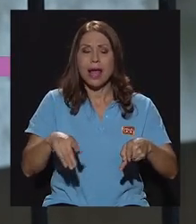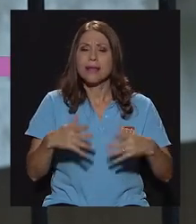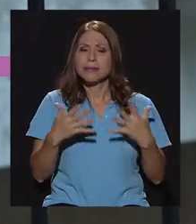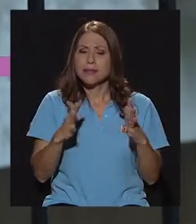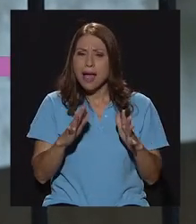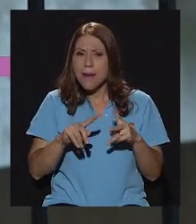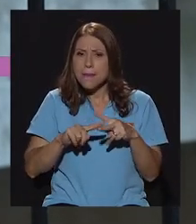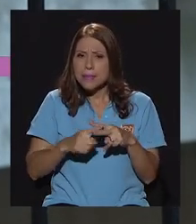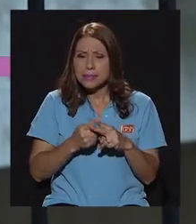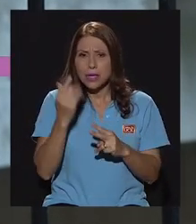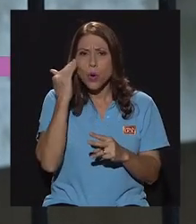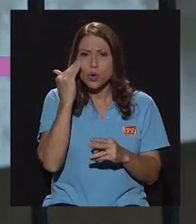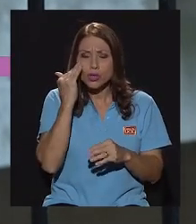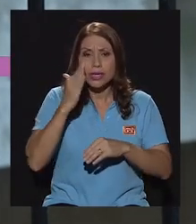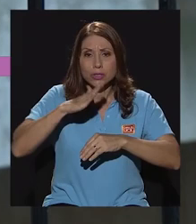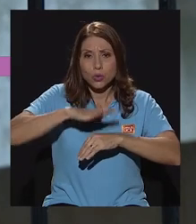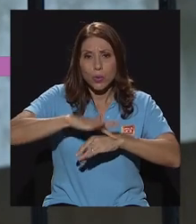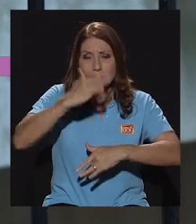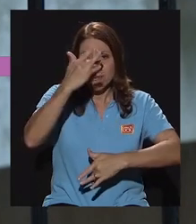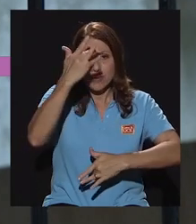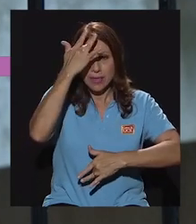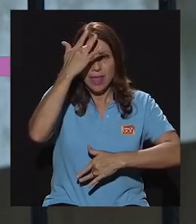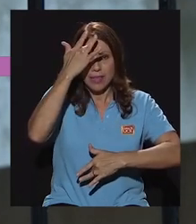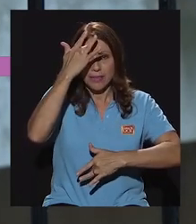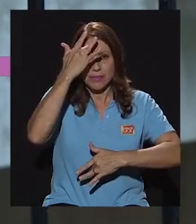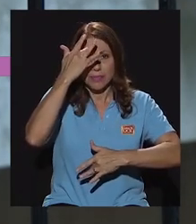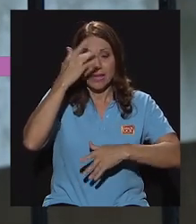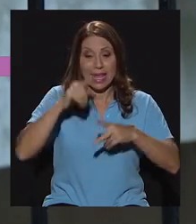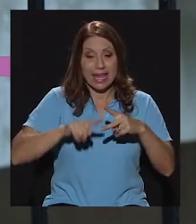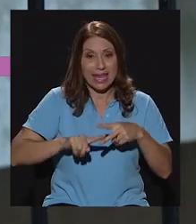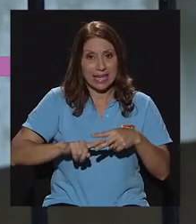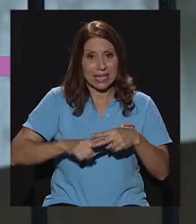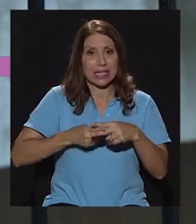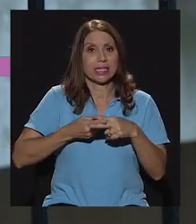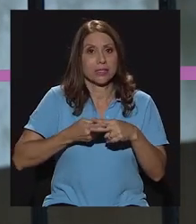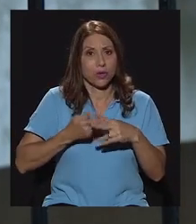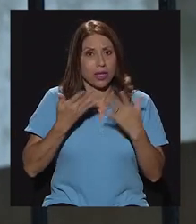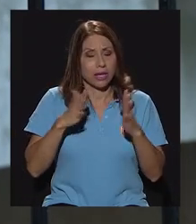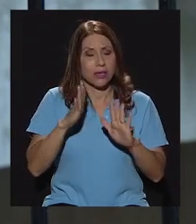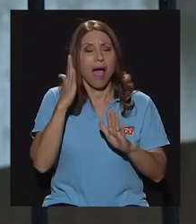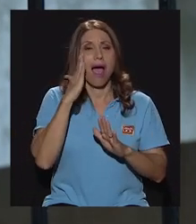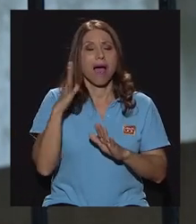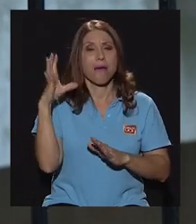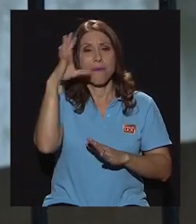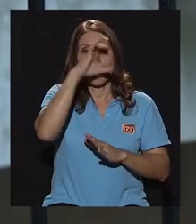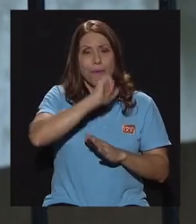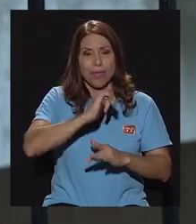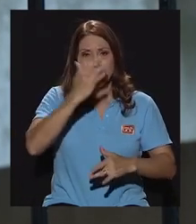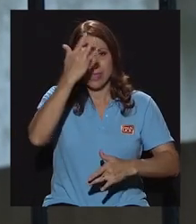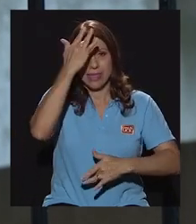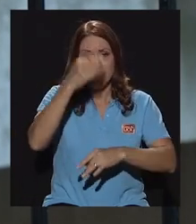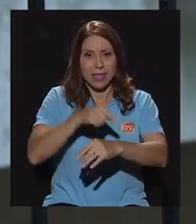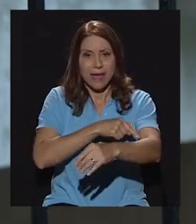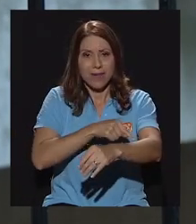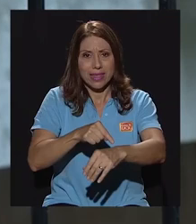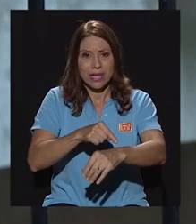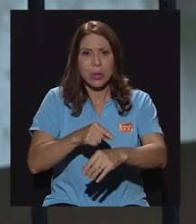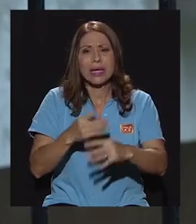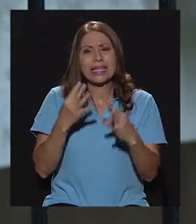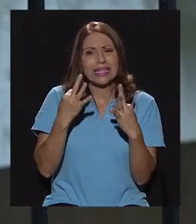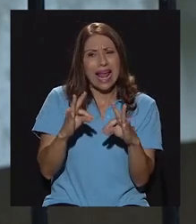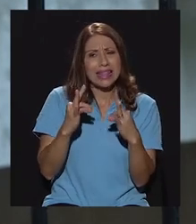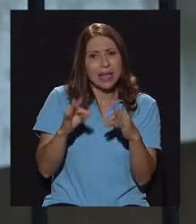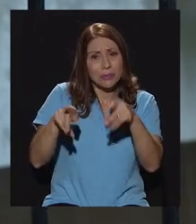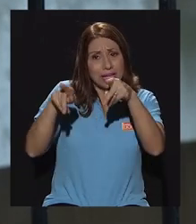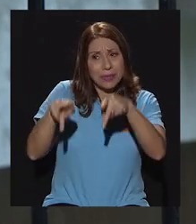está conociendo la enfermedad, que es, digamos, en un inicio del debut diabético, tratamos de restringirlo lo más que